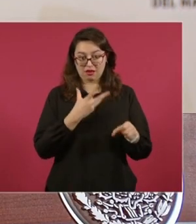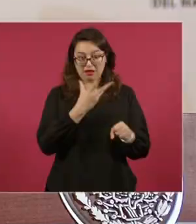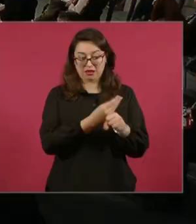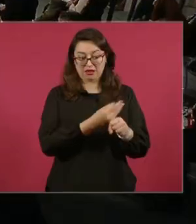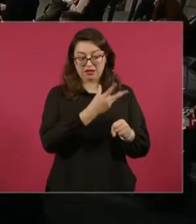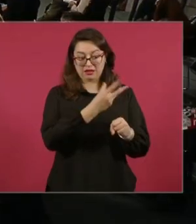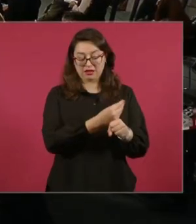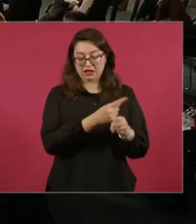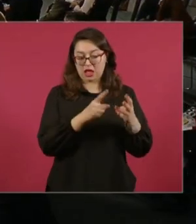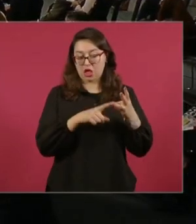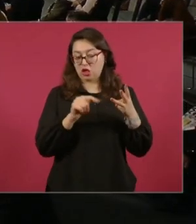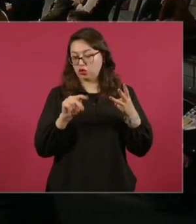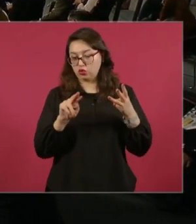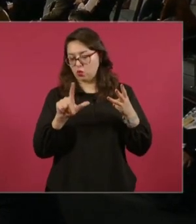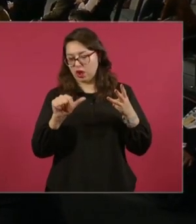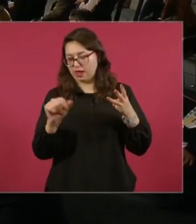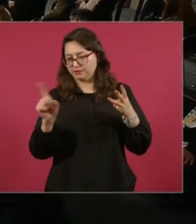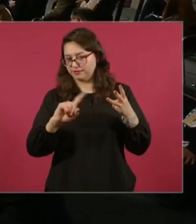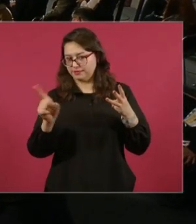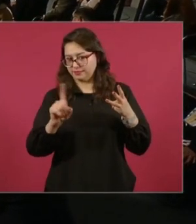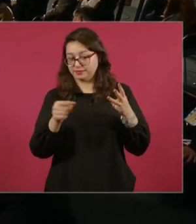Porque dije Tula y no.